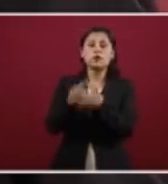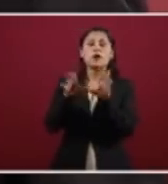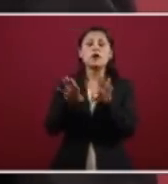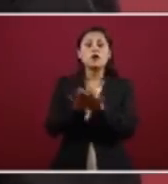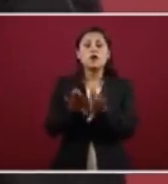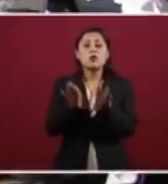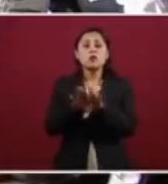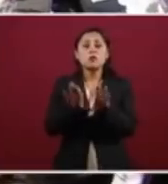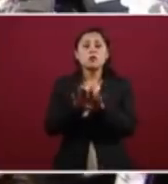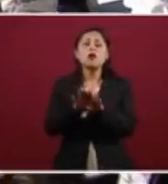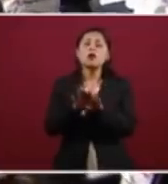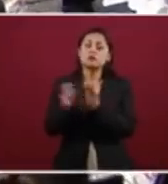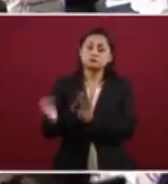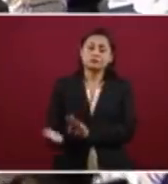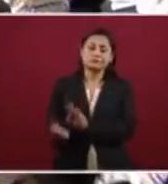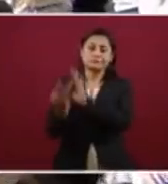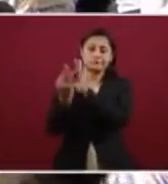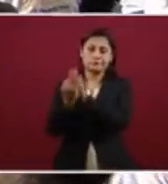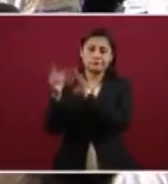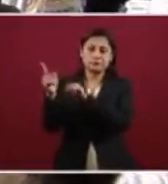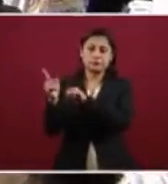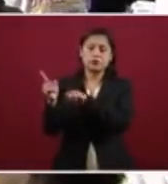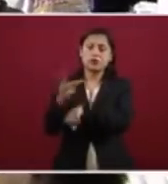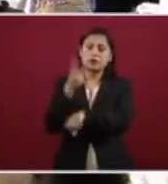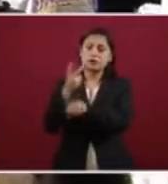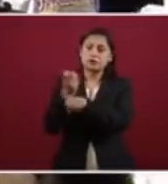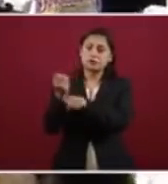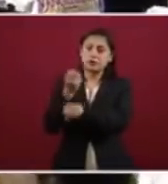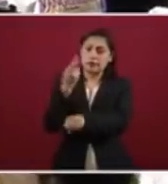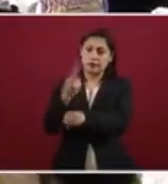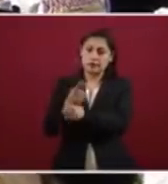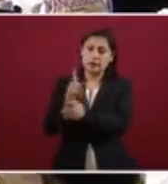del subsecretario de Derechos Humanos